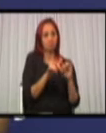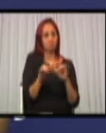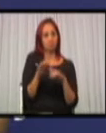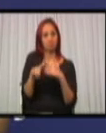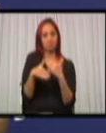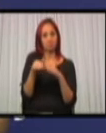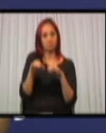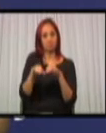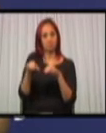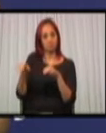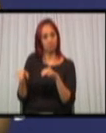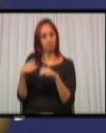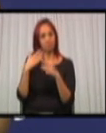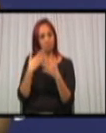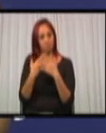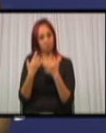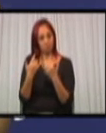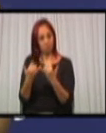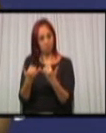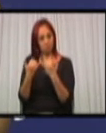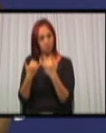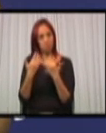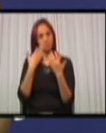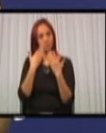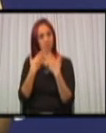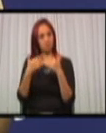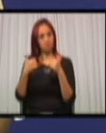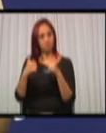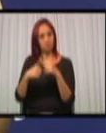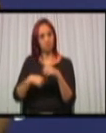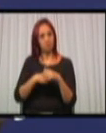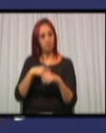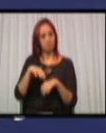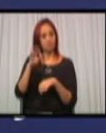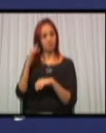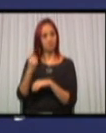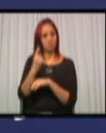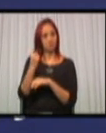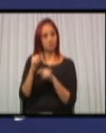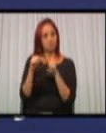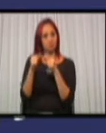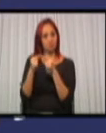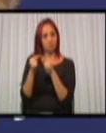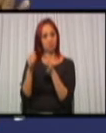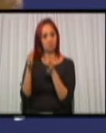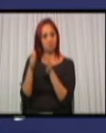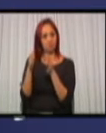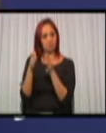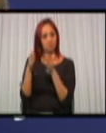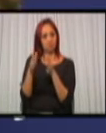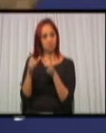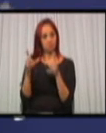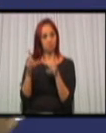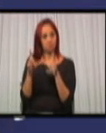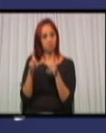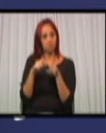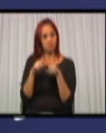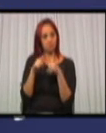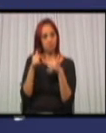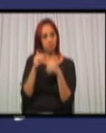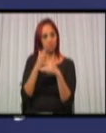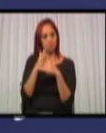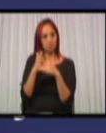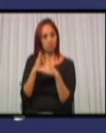distritos. Ahorita, acomodado al alcalde, es solo un grupito, solo un lugarcito donde se están